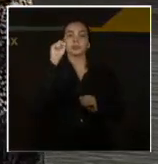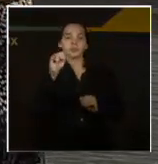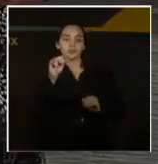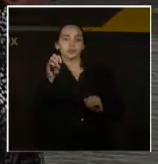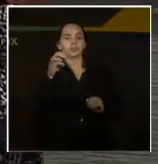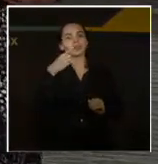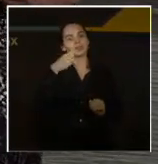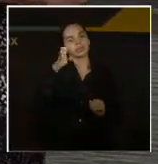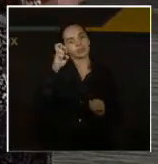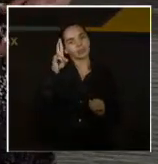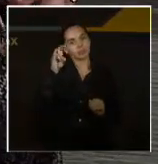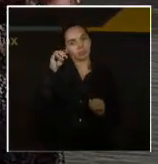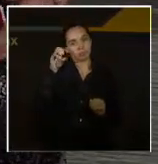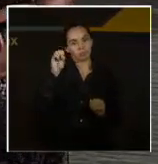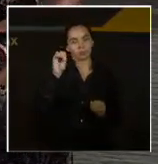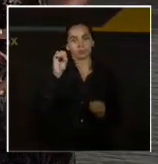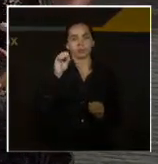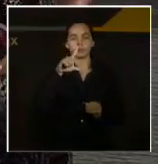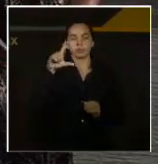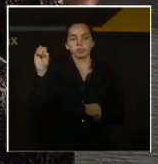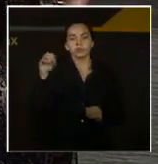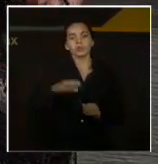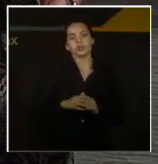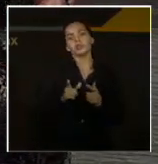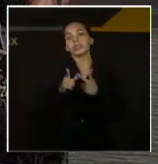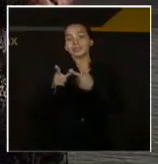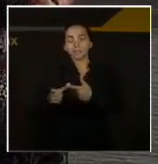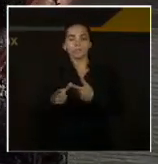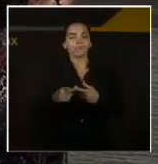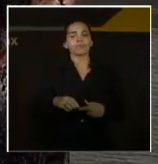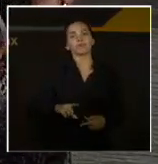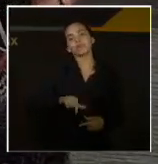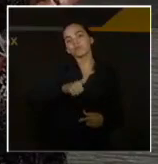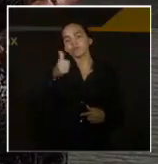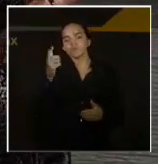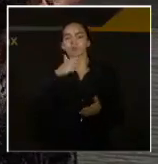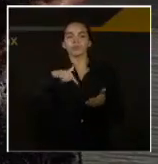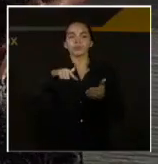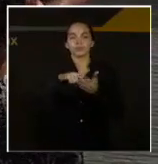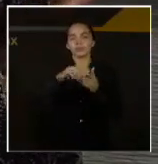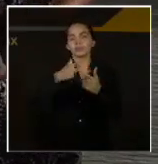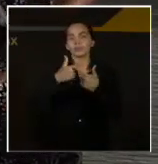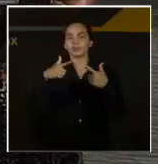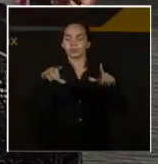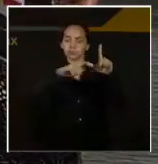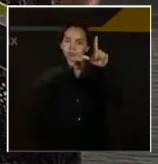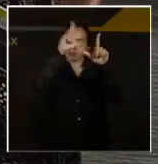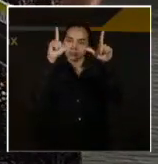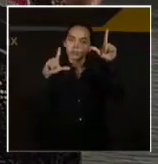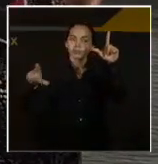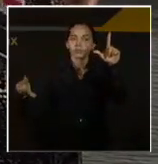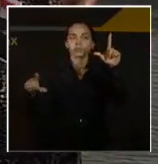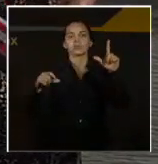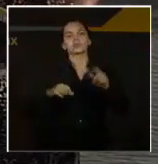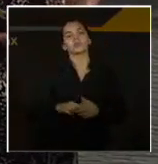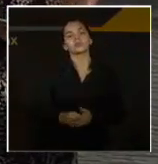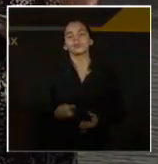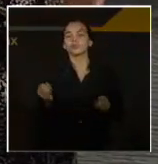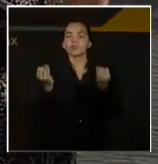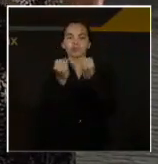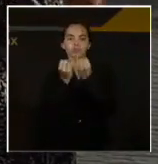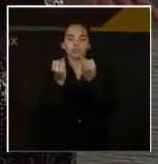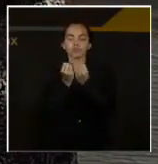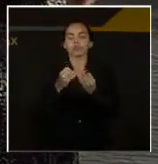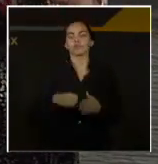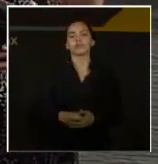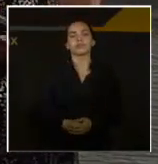Hermosillo, ¿no? Así es, el próximo lunes Hermosillo, seguimos Cuernavaca, Querétaro, Morelos también. Así